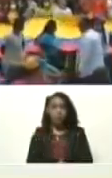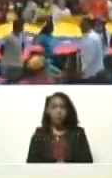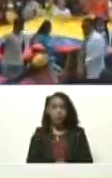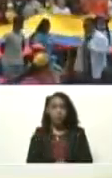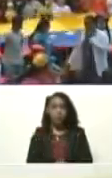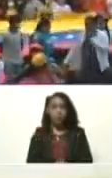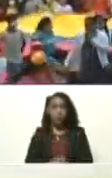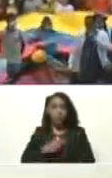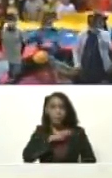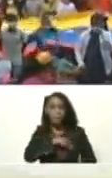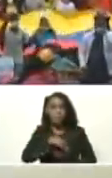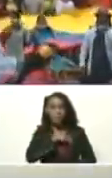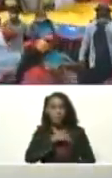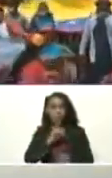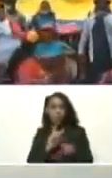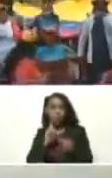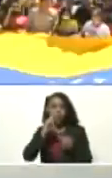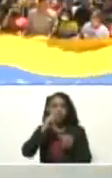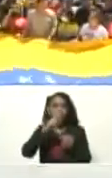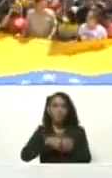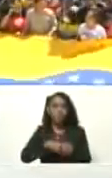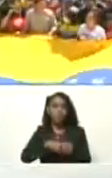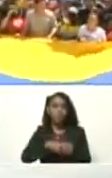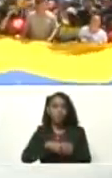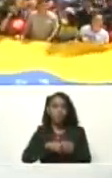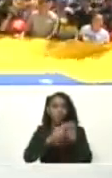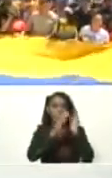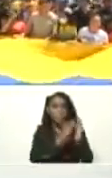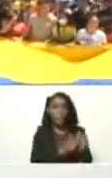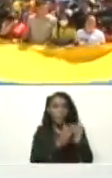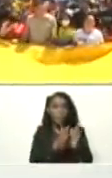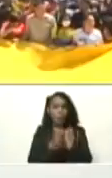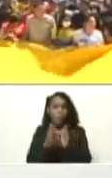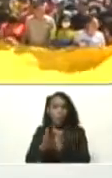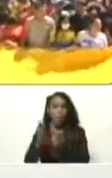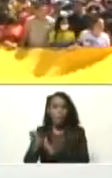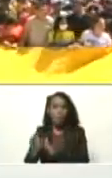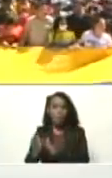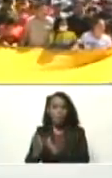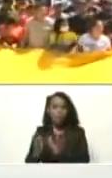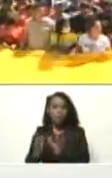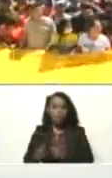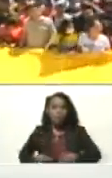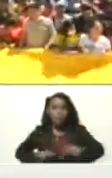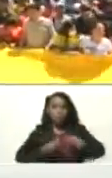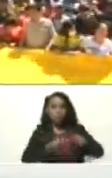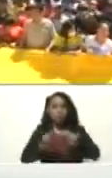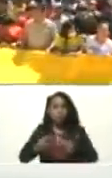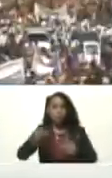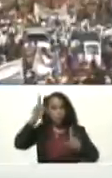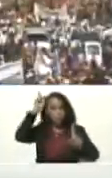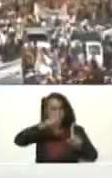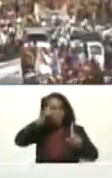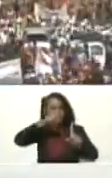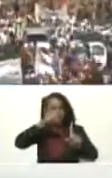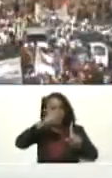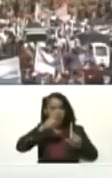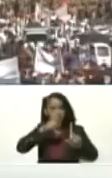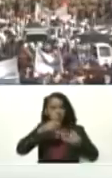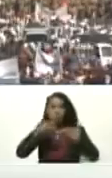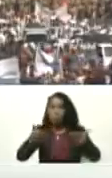Con la misión de registrar, organizar, equipar y entrenar